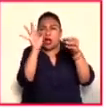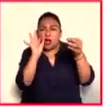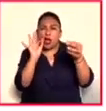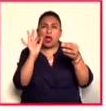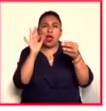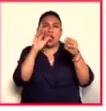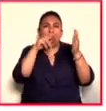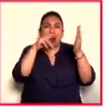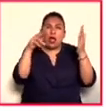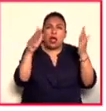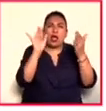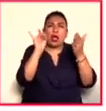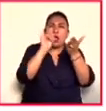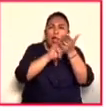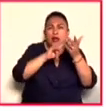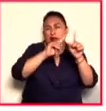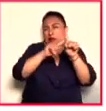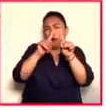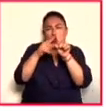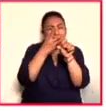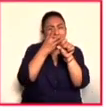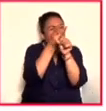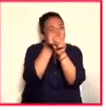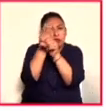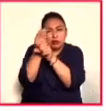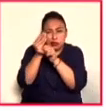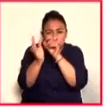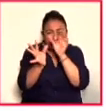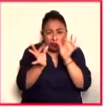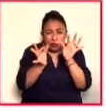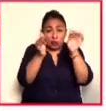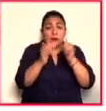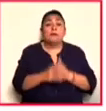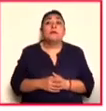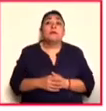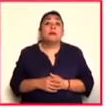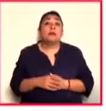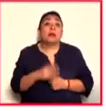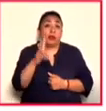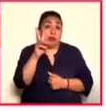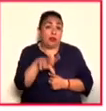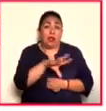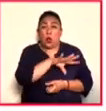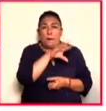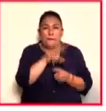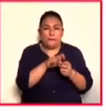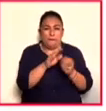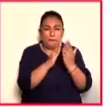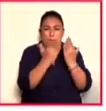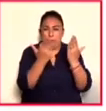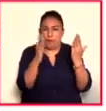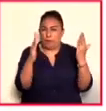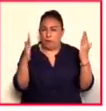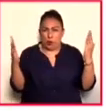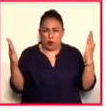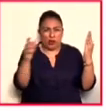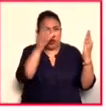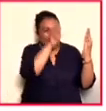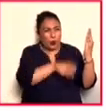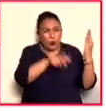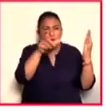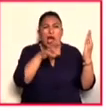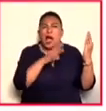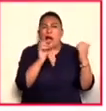barnices, parches y repintes, entre otros desperfectos. Prácticamente todas las puertas del biombo tenían algún tipo de